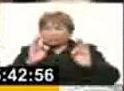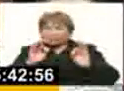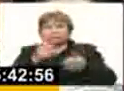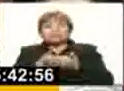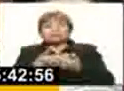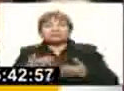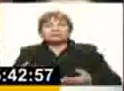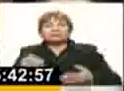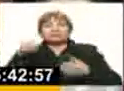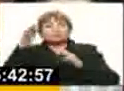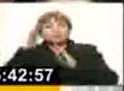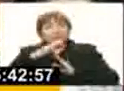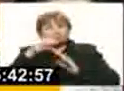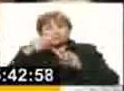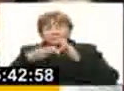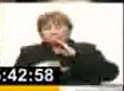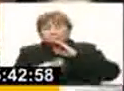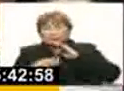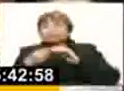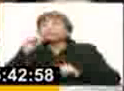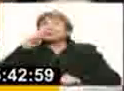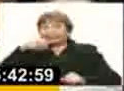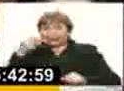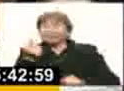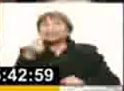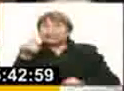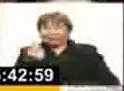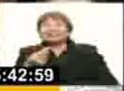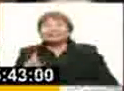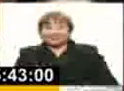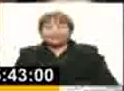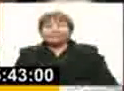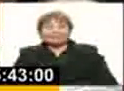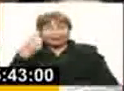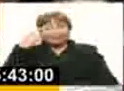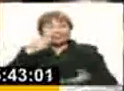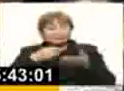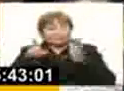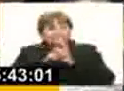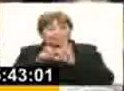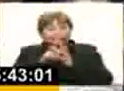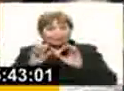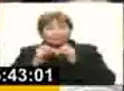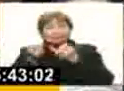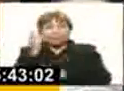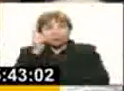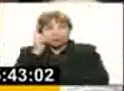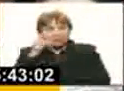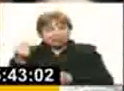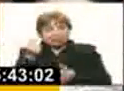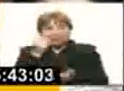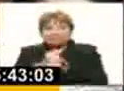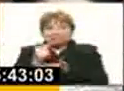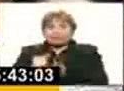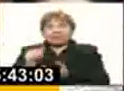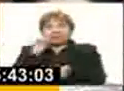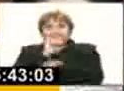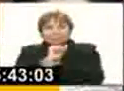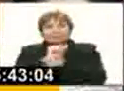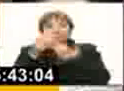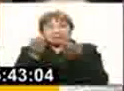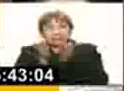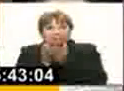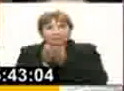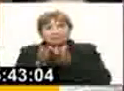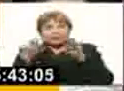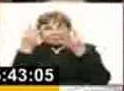lucha contra la minería ilegal pero si bien rapiditos para legalizar un sindicato de profesores y cerrar el penal de la base naval